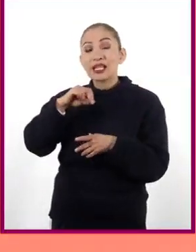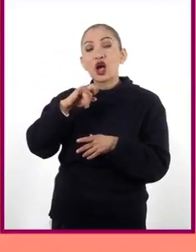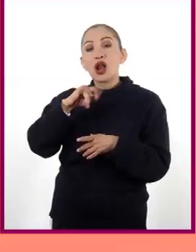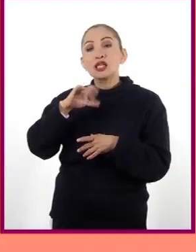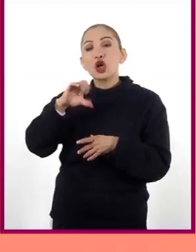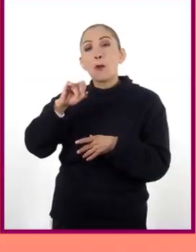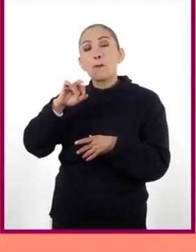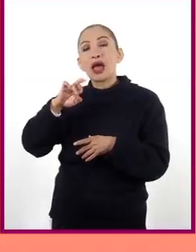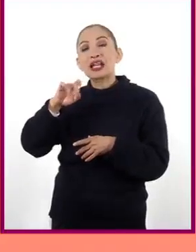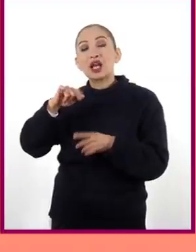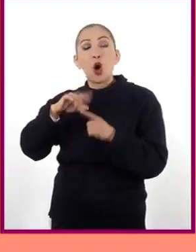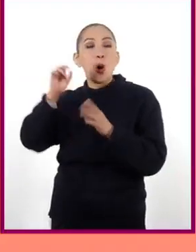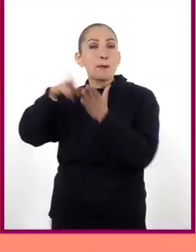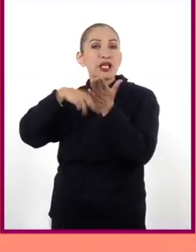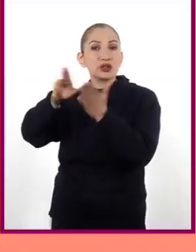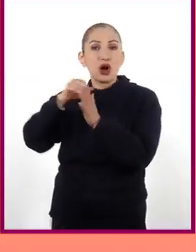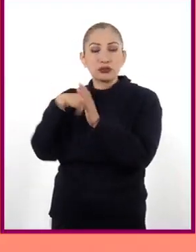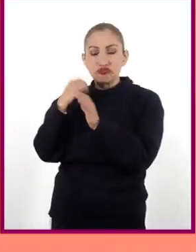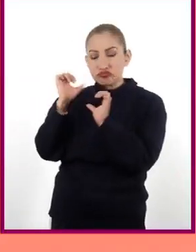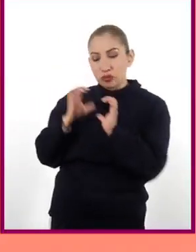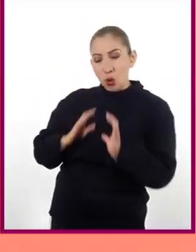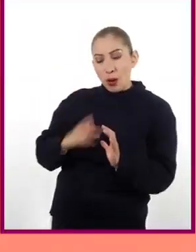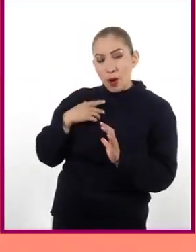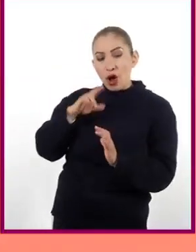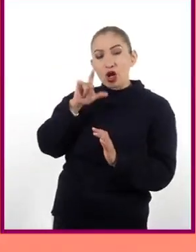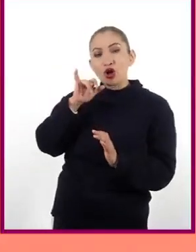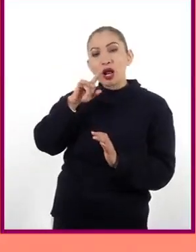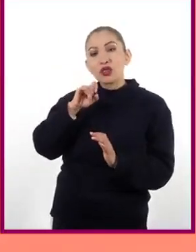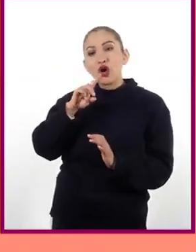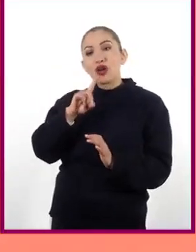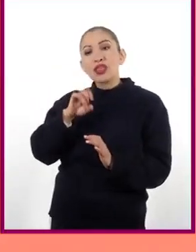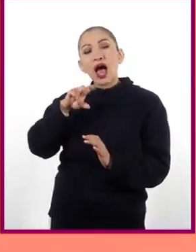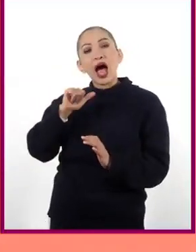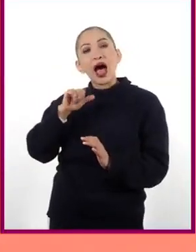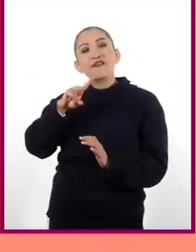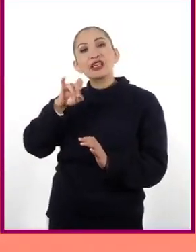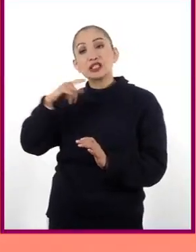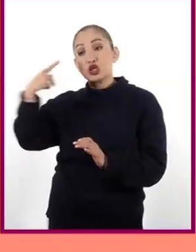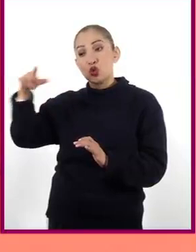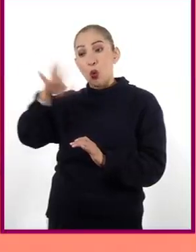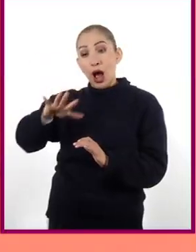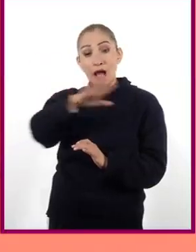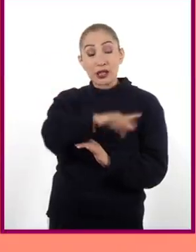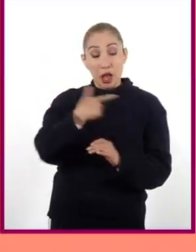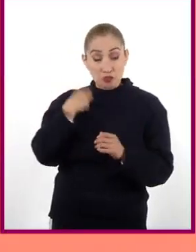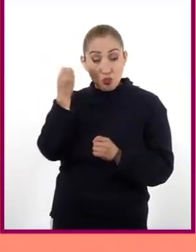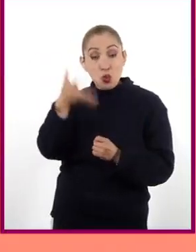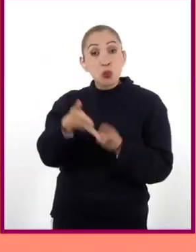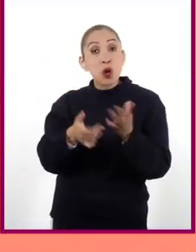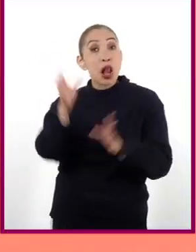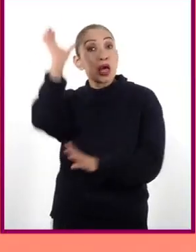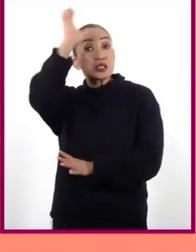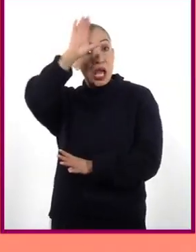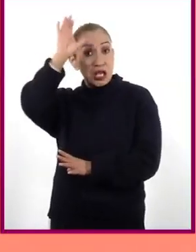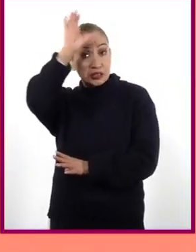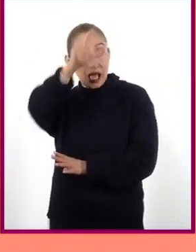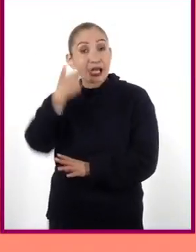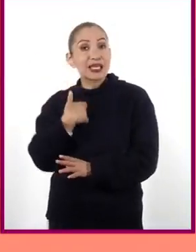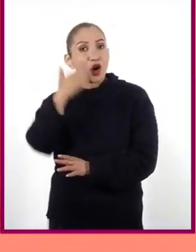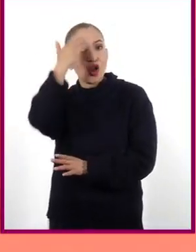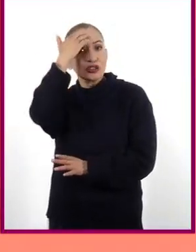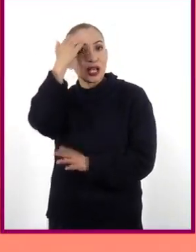Nicolás Copérnico o el pintor y anatomista Leonardo da Vinci, cada uno en su campo, hicieron grandes aportes a la ciencia y